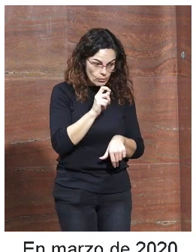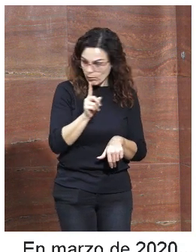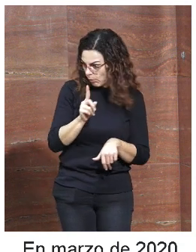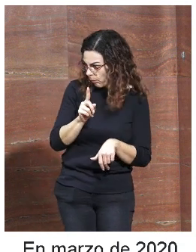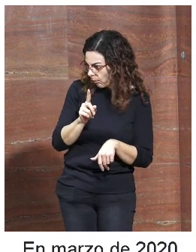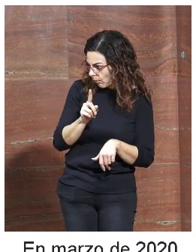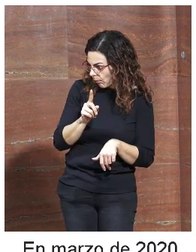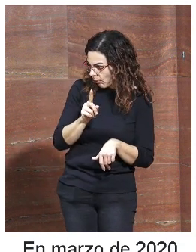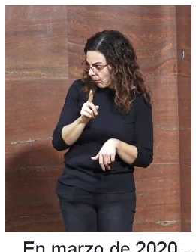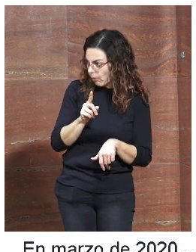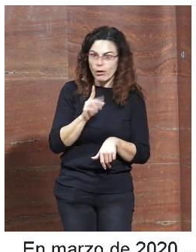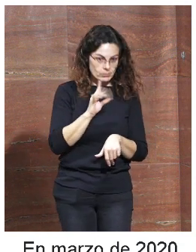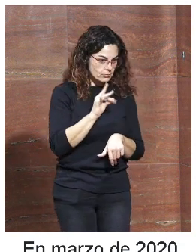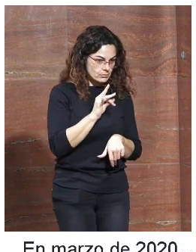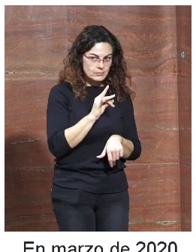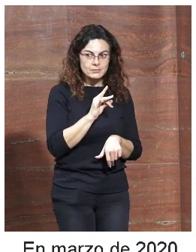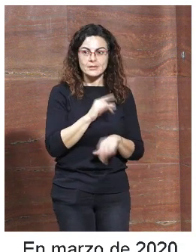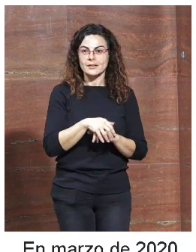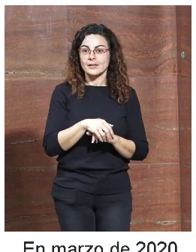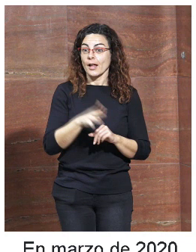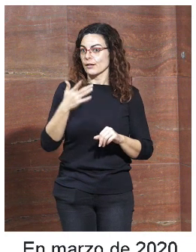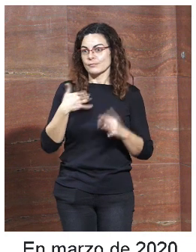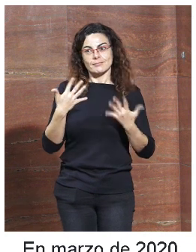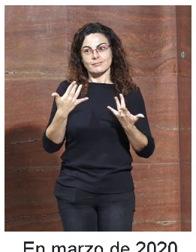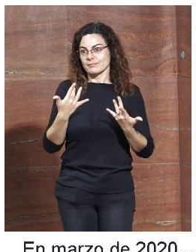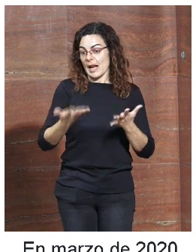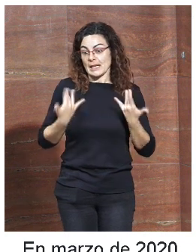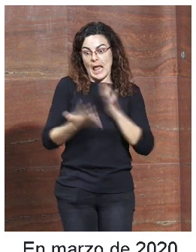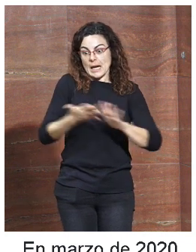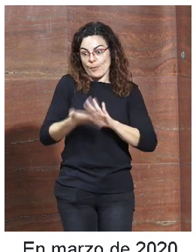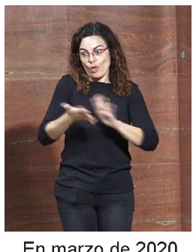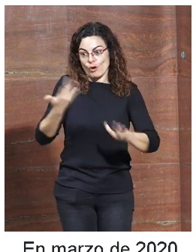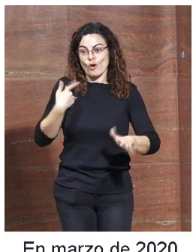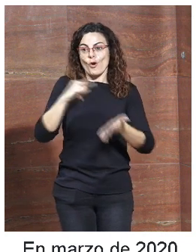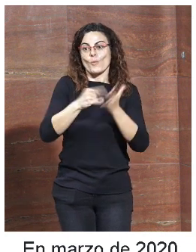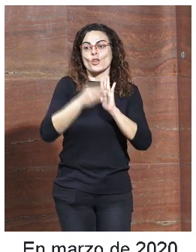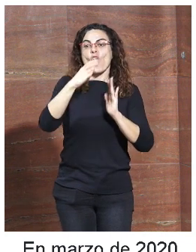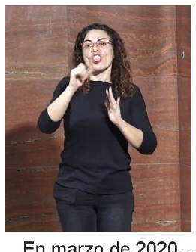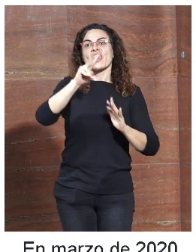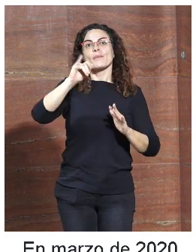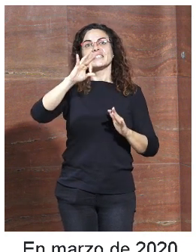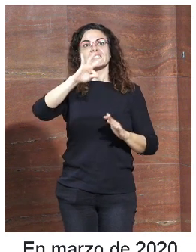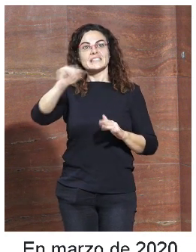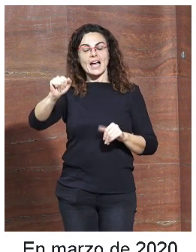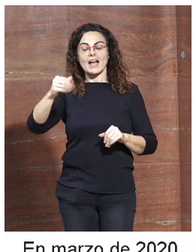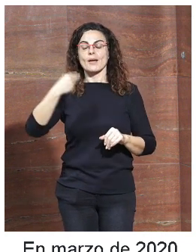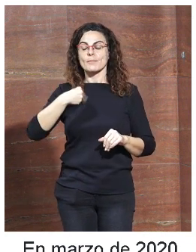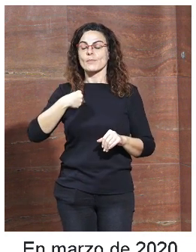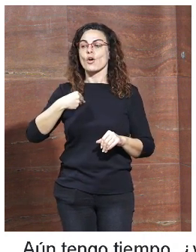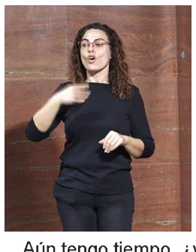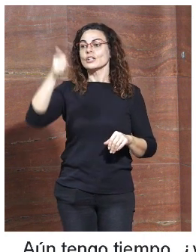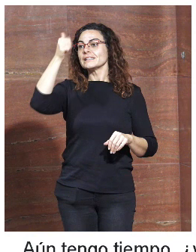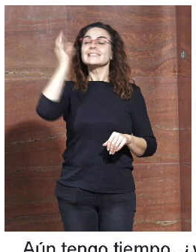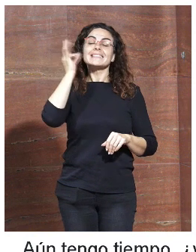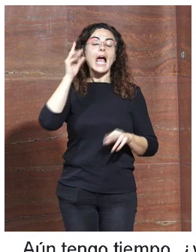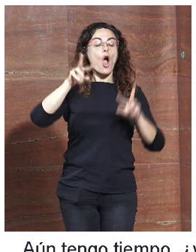No. Pues entonces voy a acelerar mucho. Bueno, el proyecto Cinisca, quería hablaros de las Chicas de Oro, que este es un